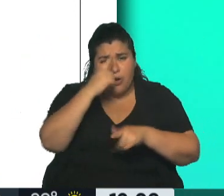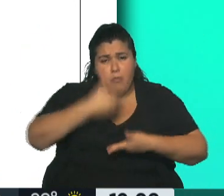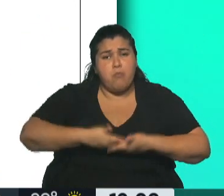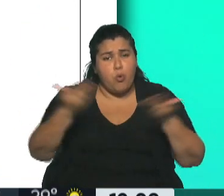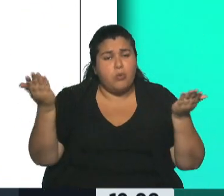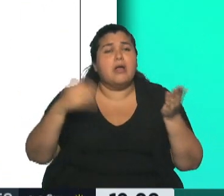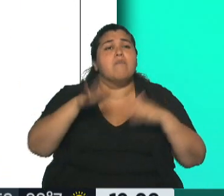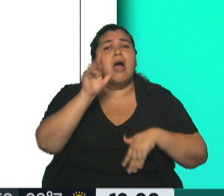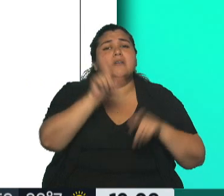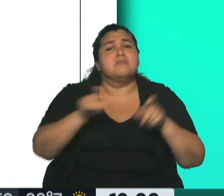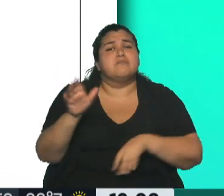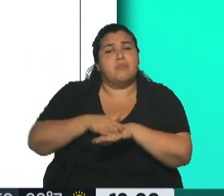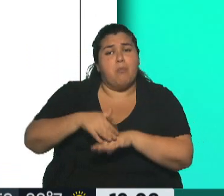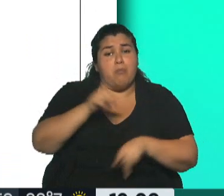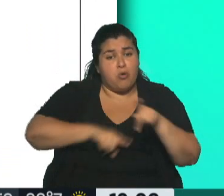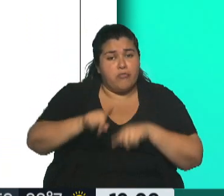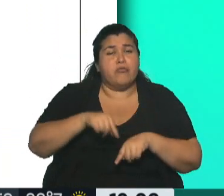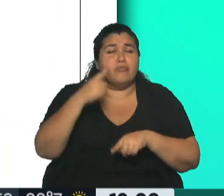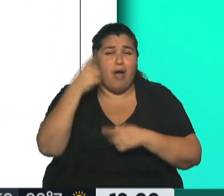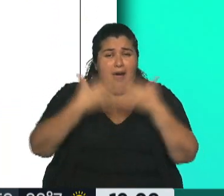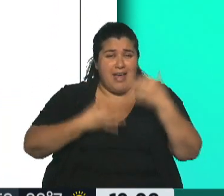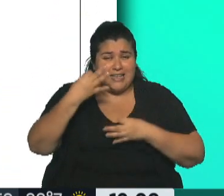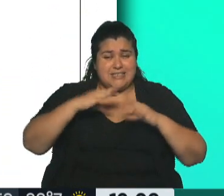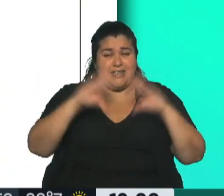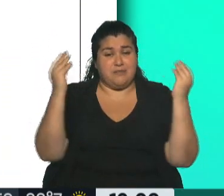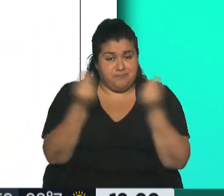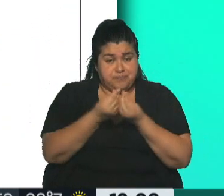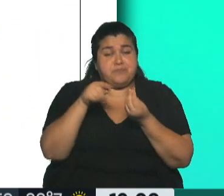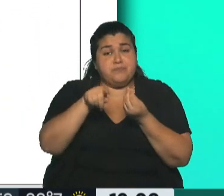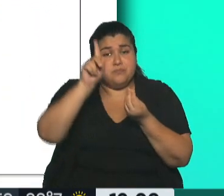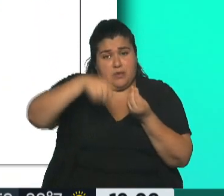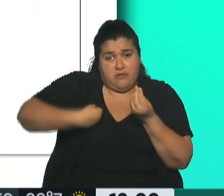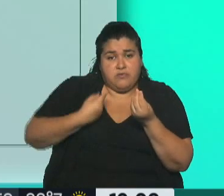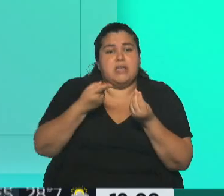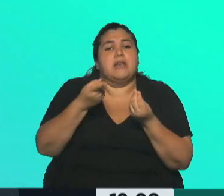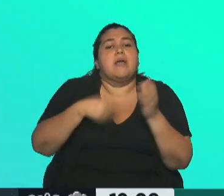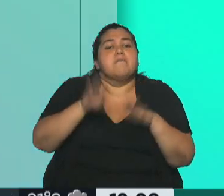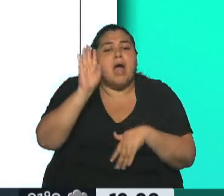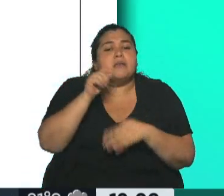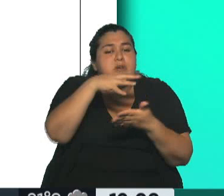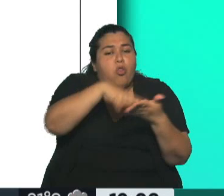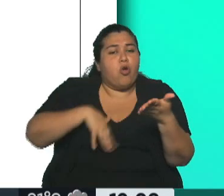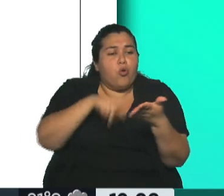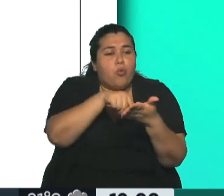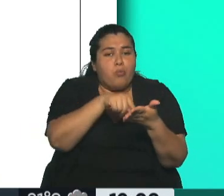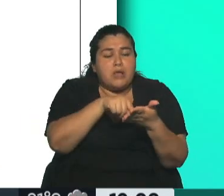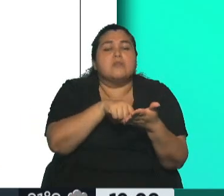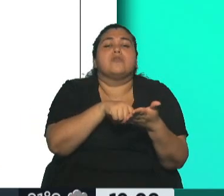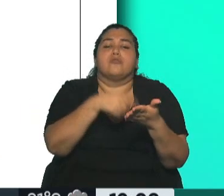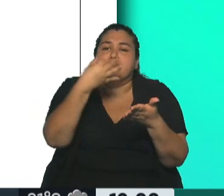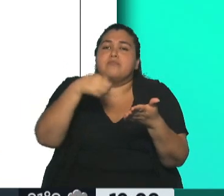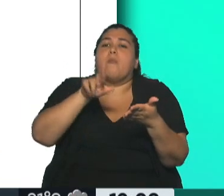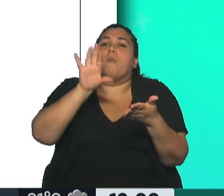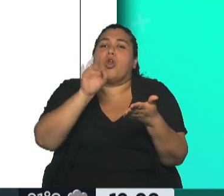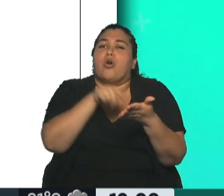dirigentes confirman un diagnóstico Eh bueno í está parte lo de lo que es este documento del Pro que estamos